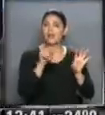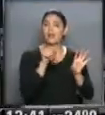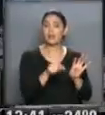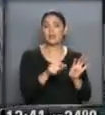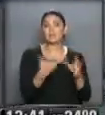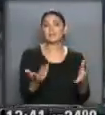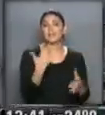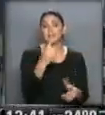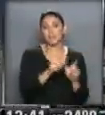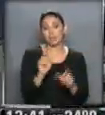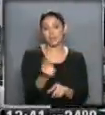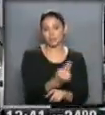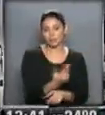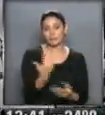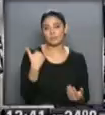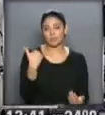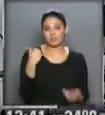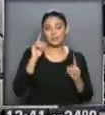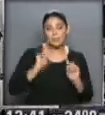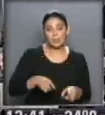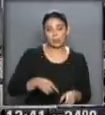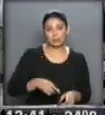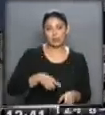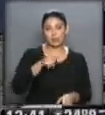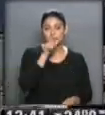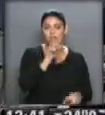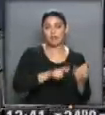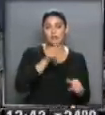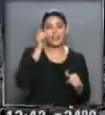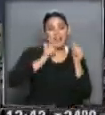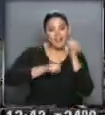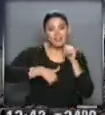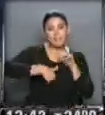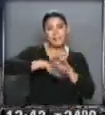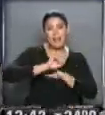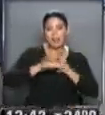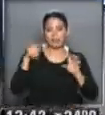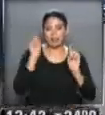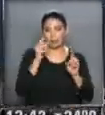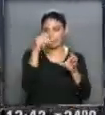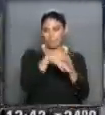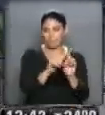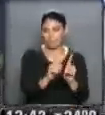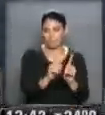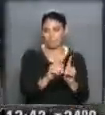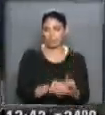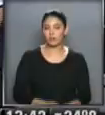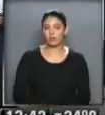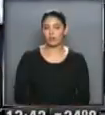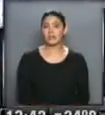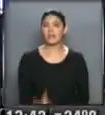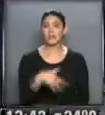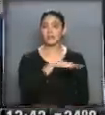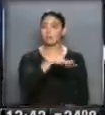donde estaban lamentablemente los tres fallecidos y también la mayor cantidad de los heridos más graves, y atravesaban justamente por